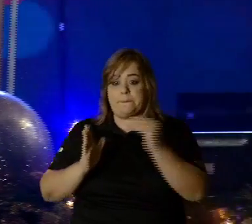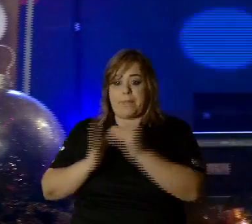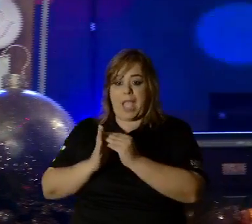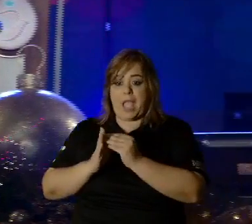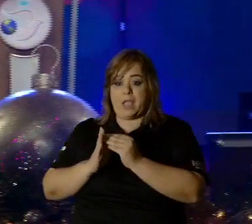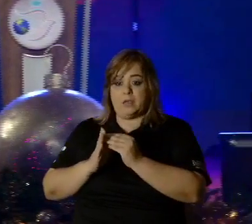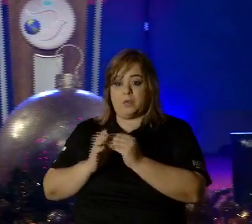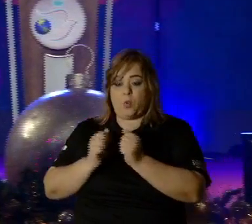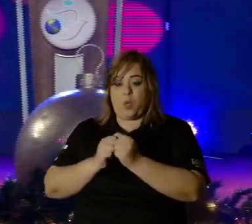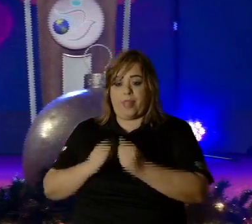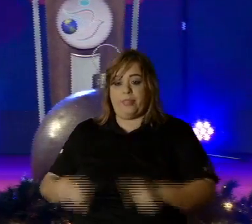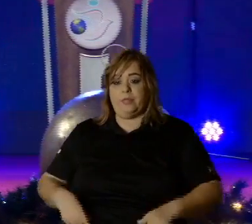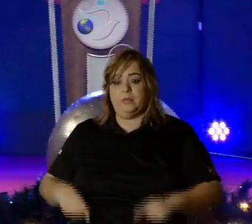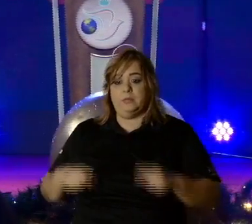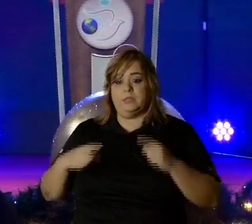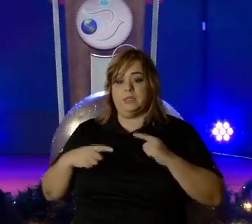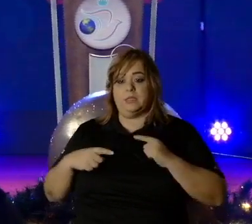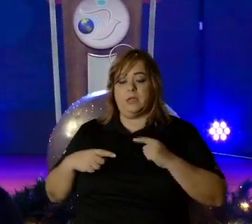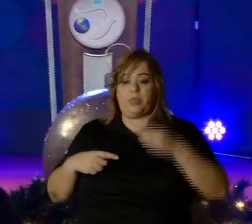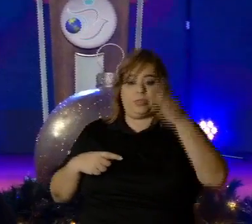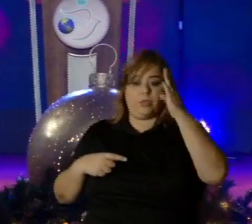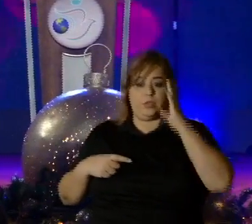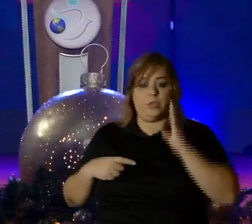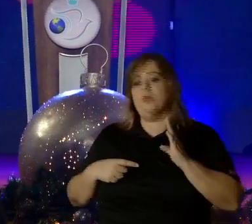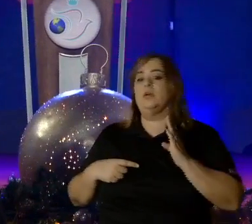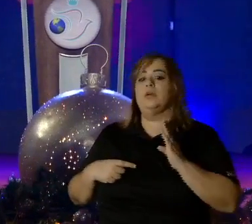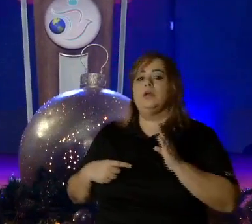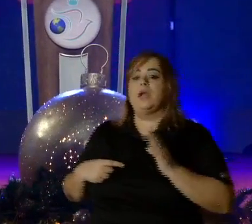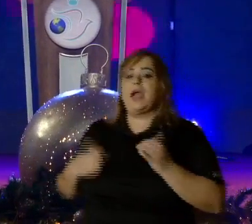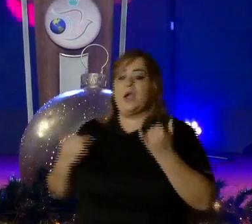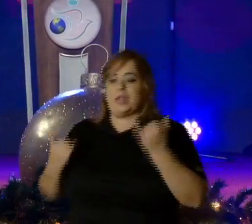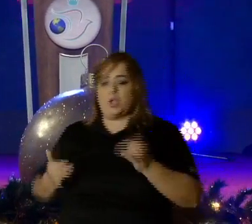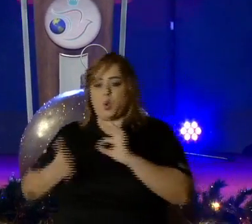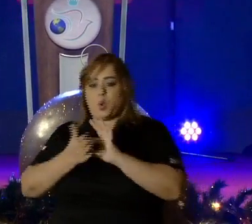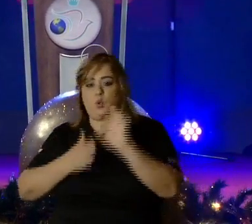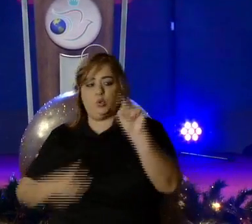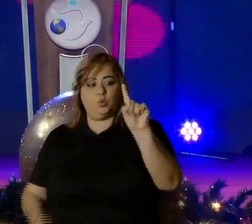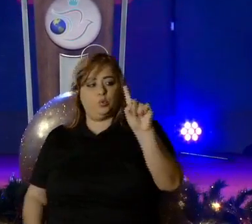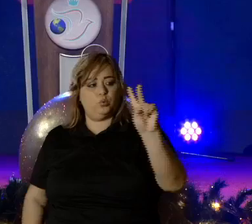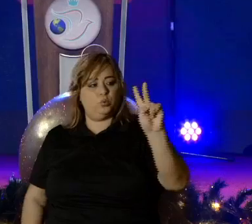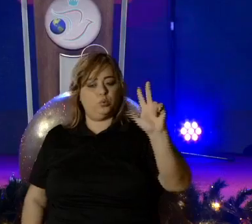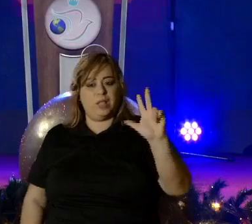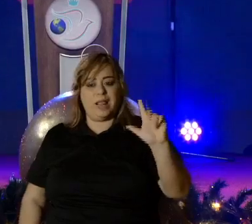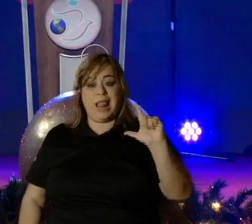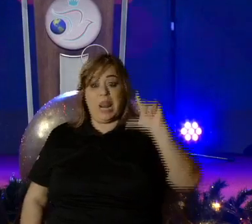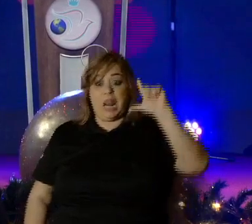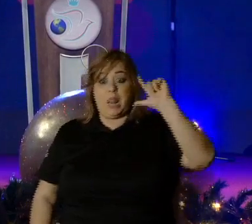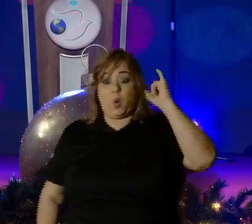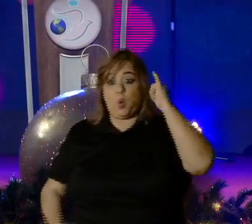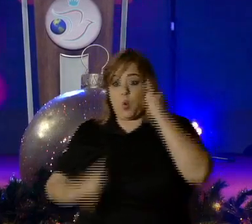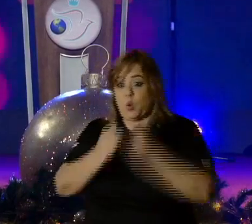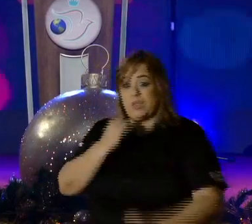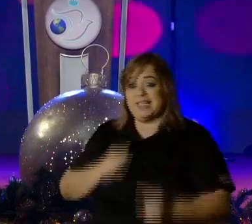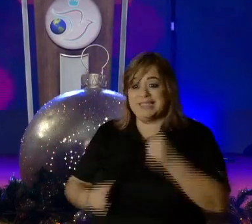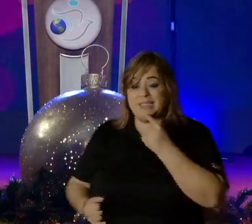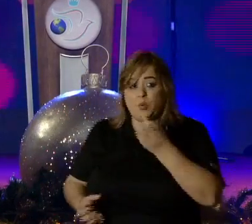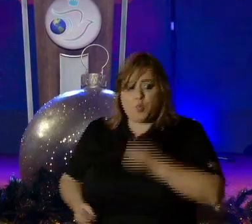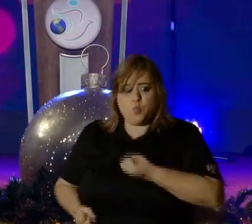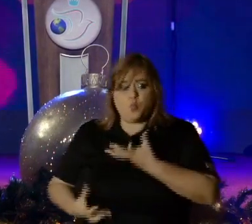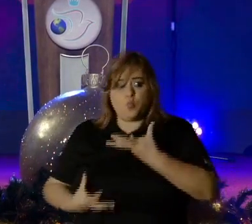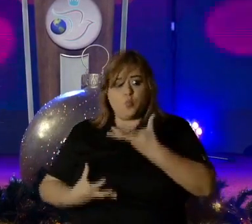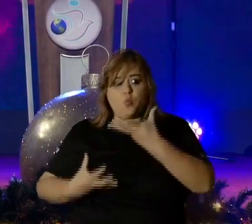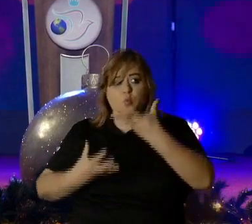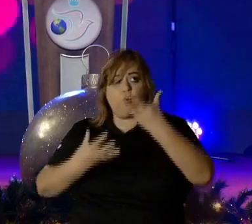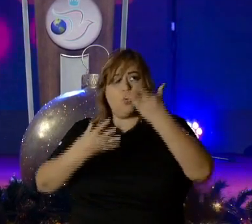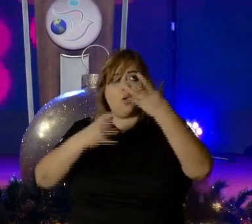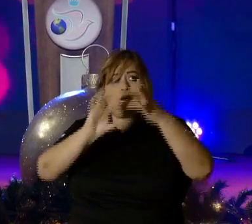Reconcíliate, este es el día. Es tu nombre. Mamá, yo cuento hasta tres. Usted va a pegar ese rúa bien fuerte. Ay, van a romperse las cadenas. Y yo